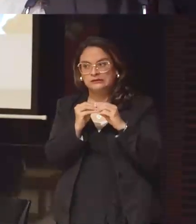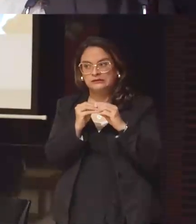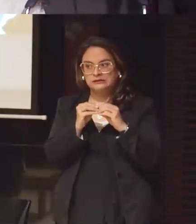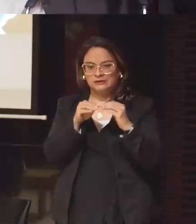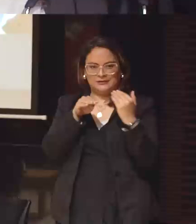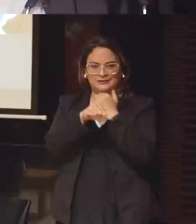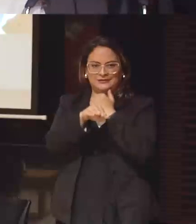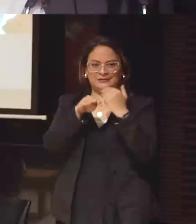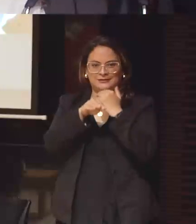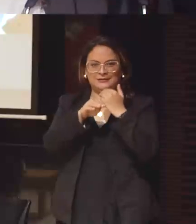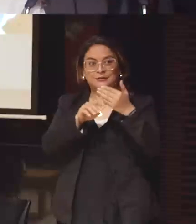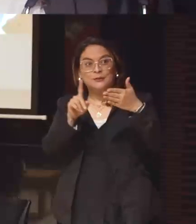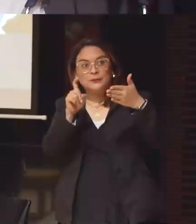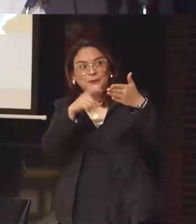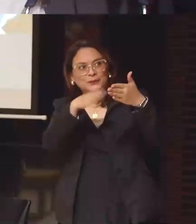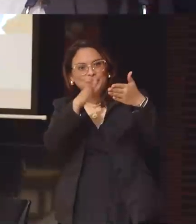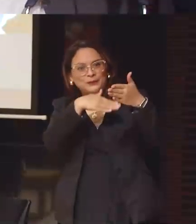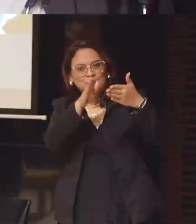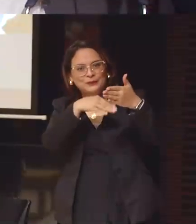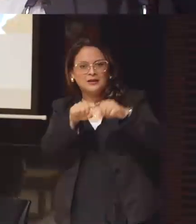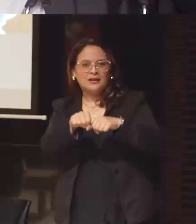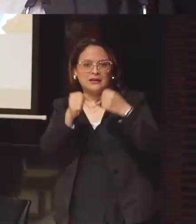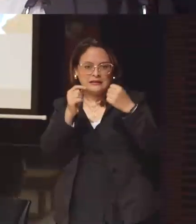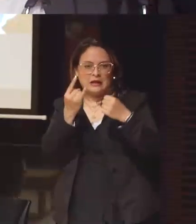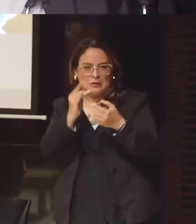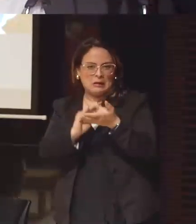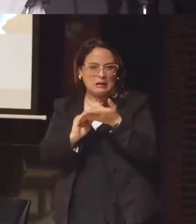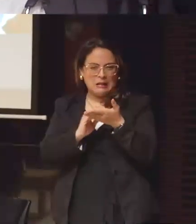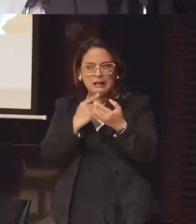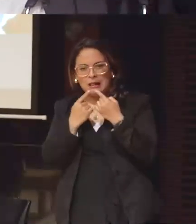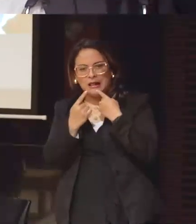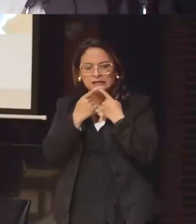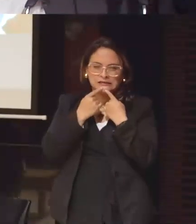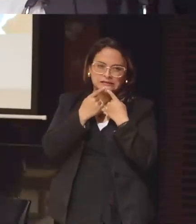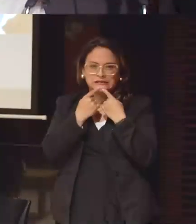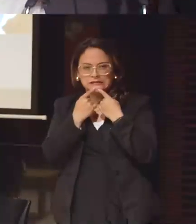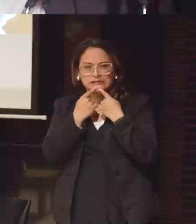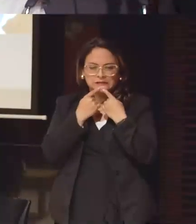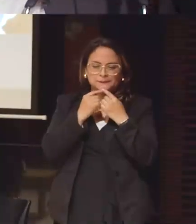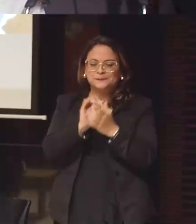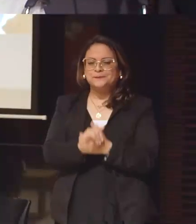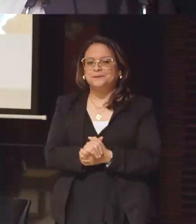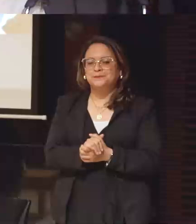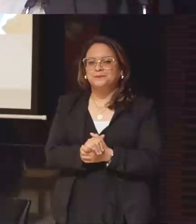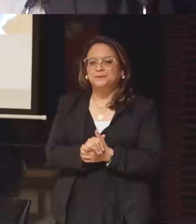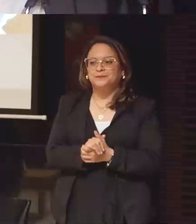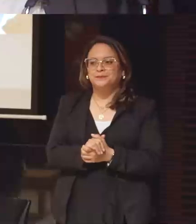La pintura, señor, estamos en ese dilema en este momento.